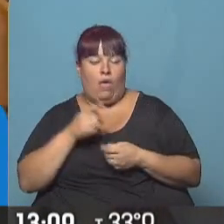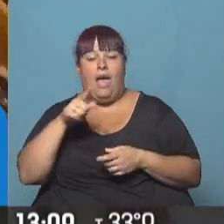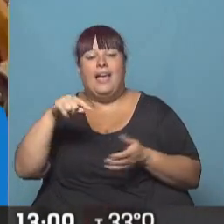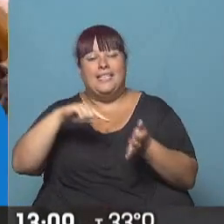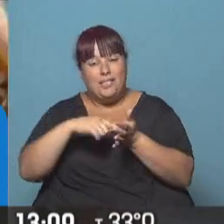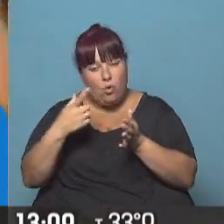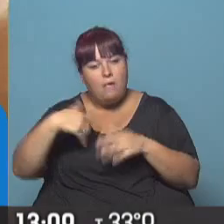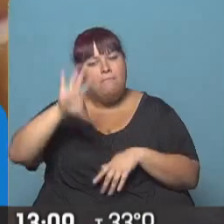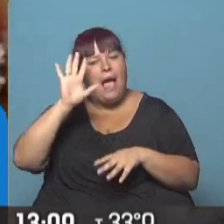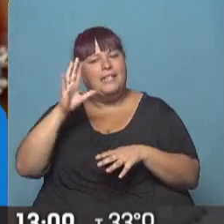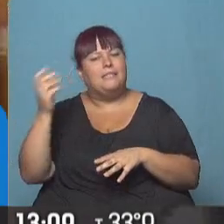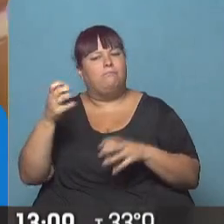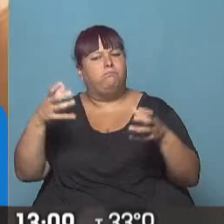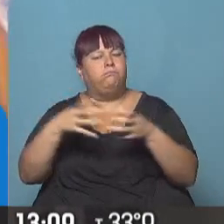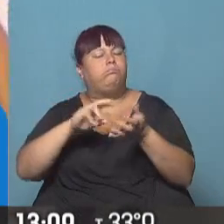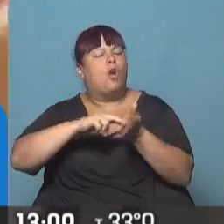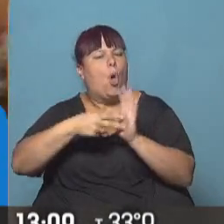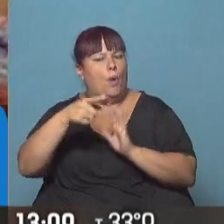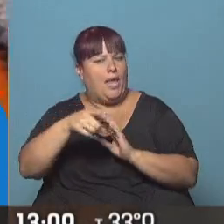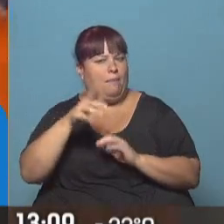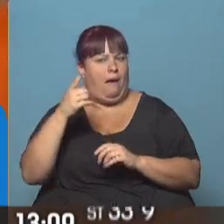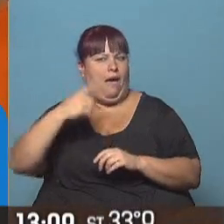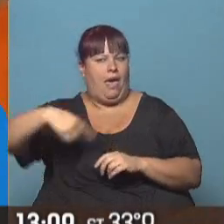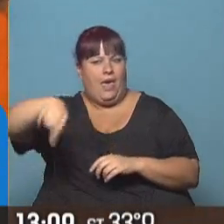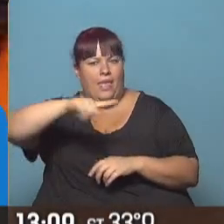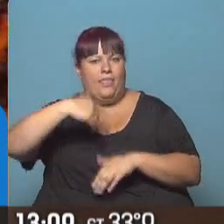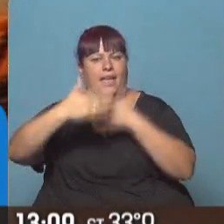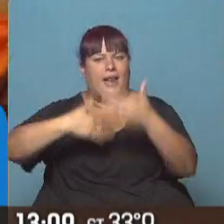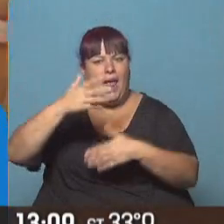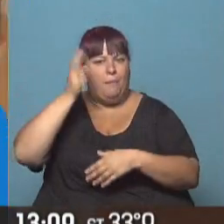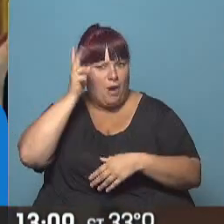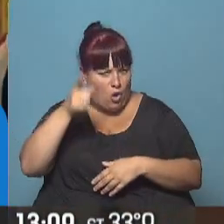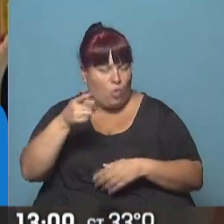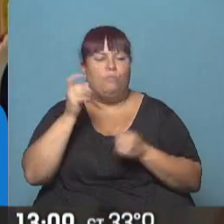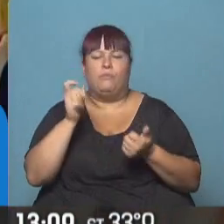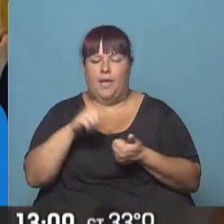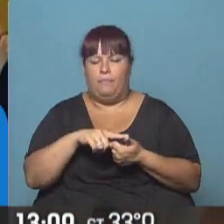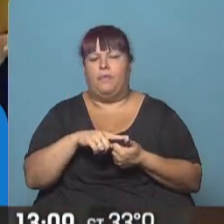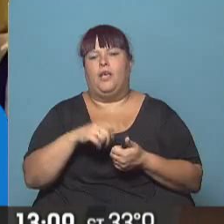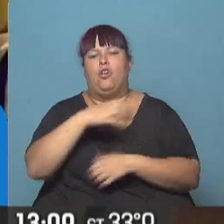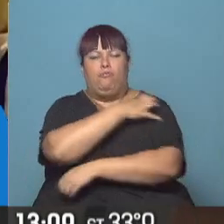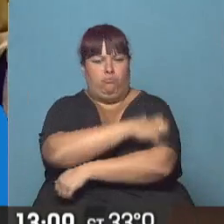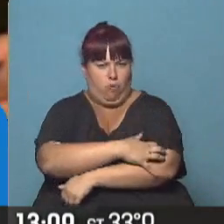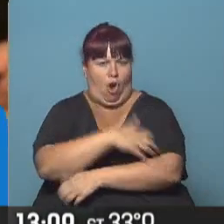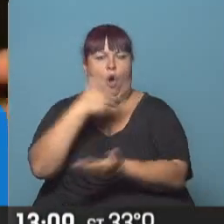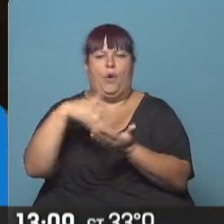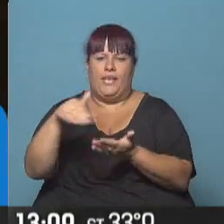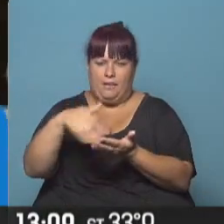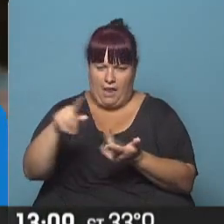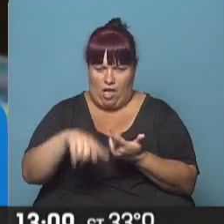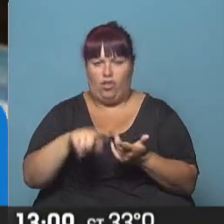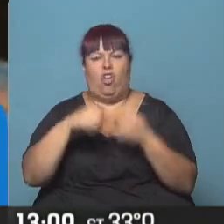ciudad concentra los principales problemas que amenazan al desarrollo del Perú. Estamos hablando de pobreza, de